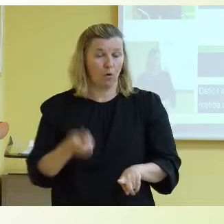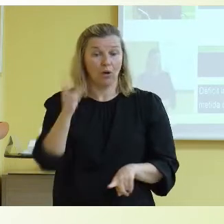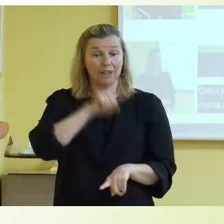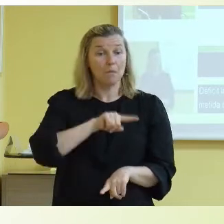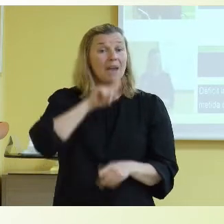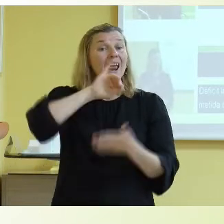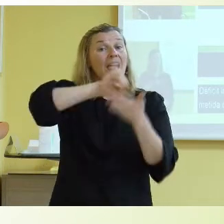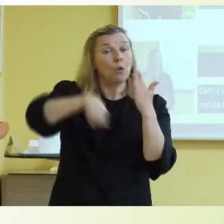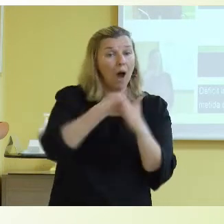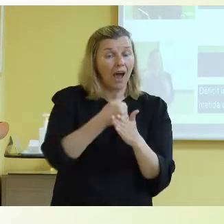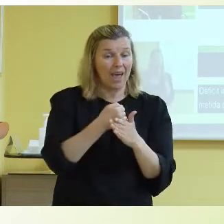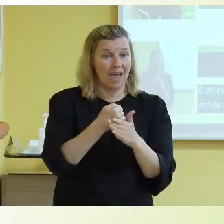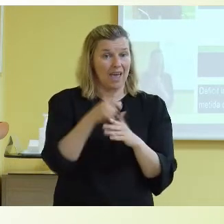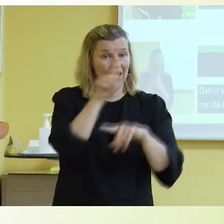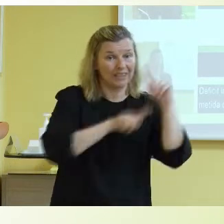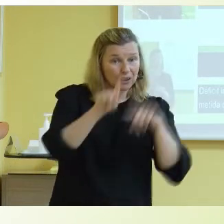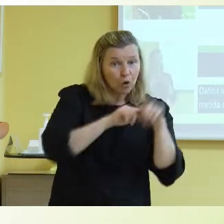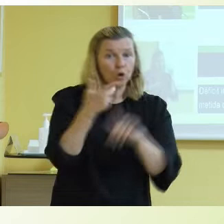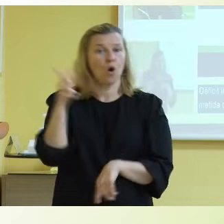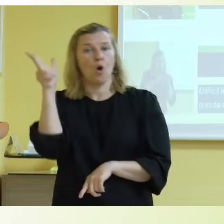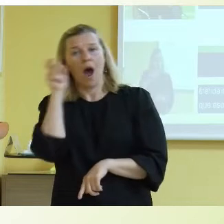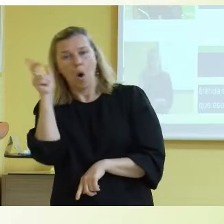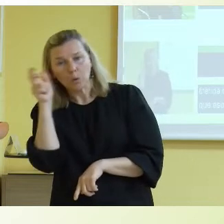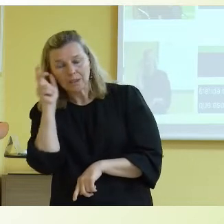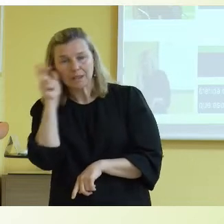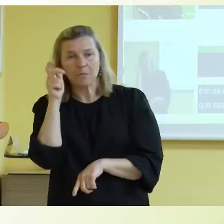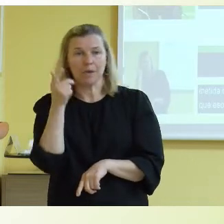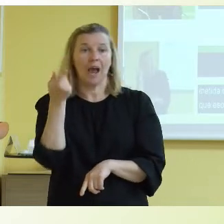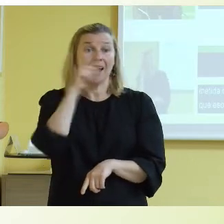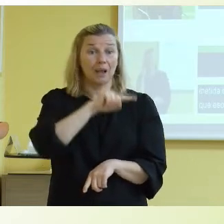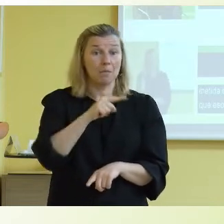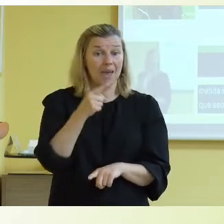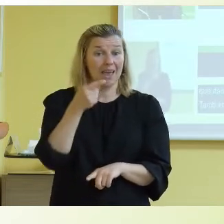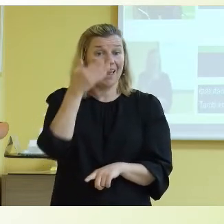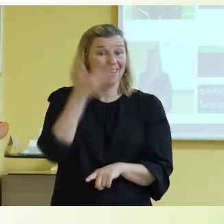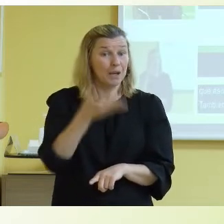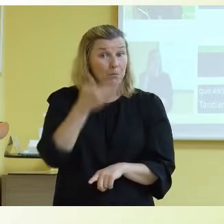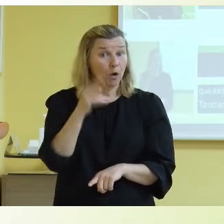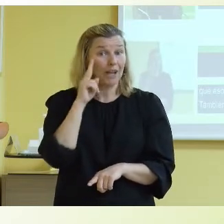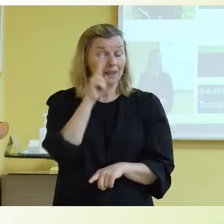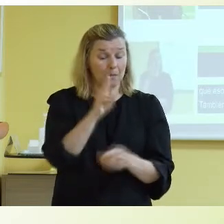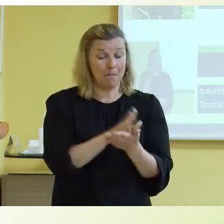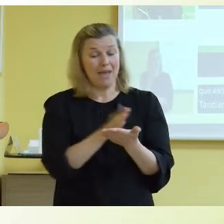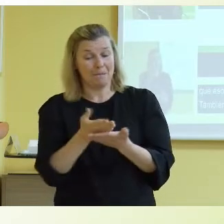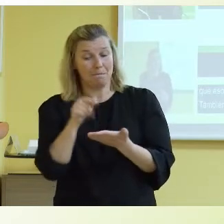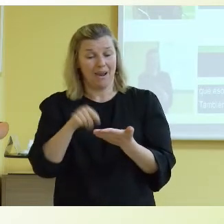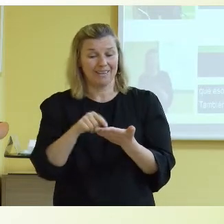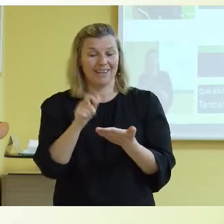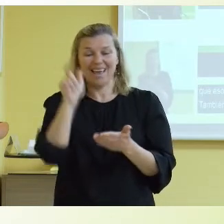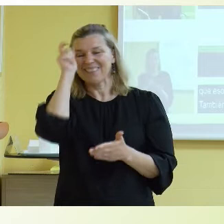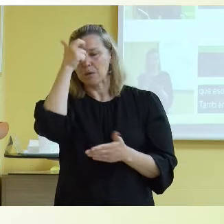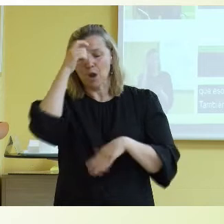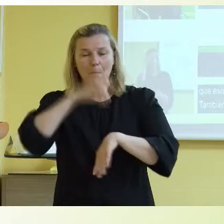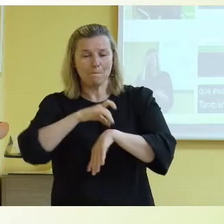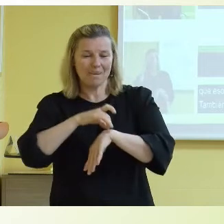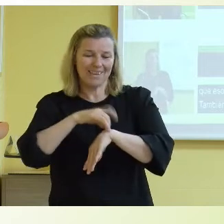parte auditiva y luego resaltar mucho la parte, digamos, que yo desde el punto de vista de terminología médica